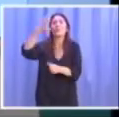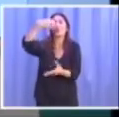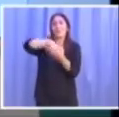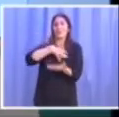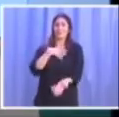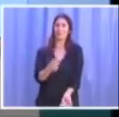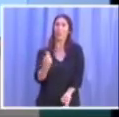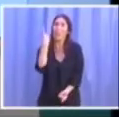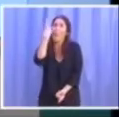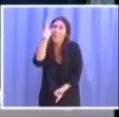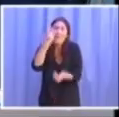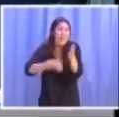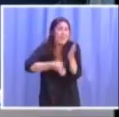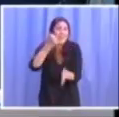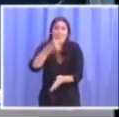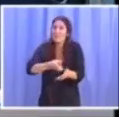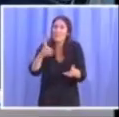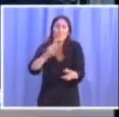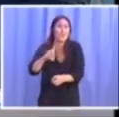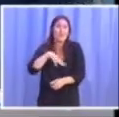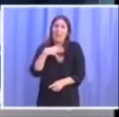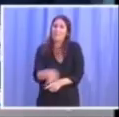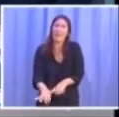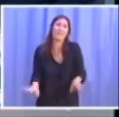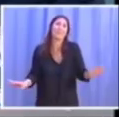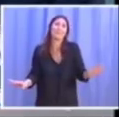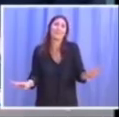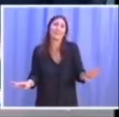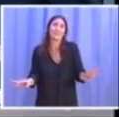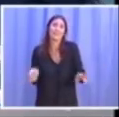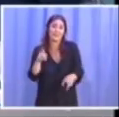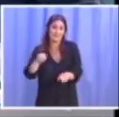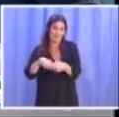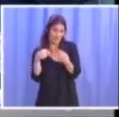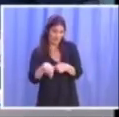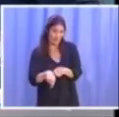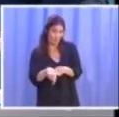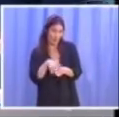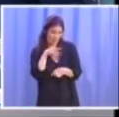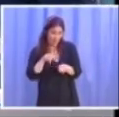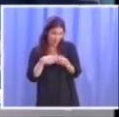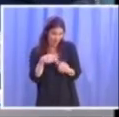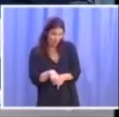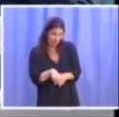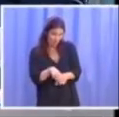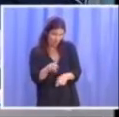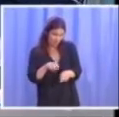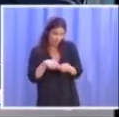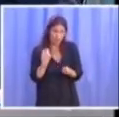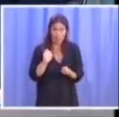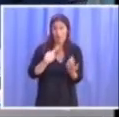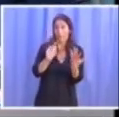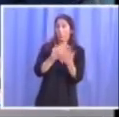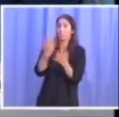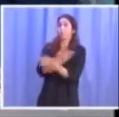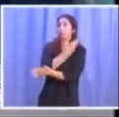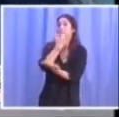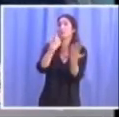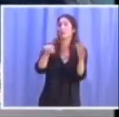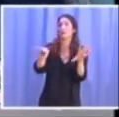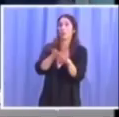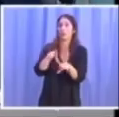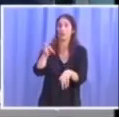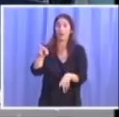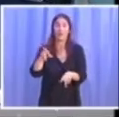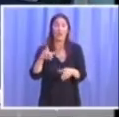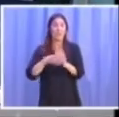ayuntamiento. Un solo ascensor. Y eso dice que este año, ¿no? Eso. Se ha roto ahora. No, hombre, no. ¿Cuántos años lleva hace 618 días? Que casi es cuando